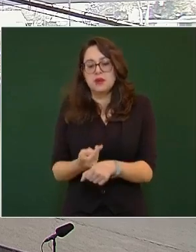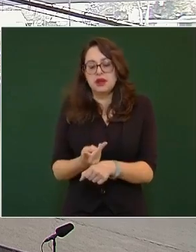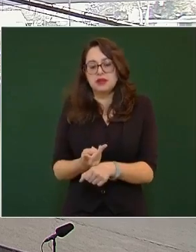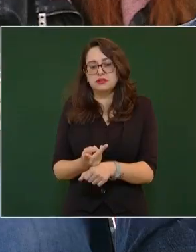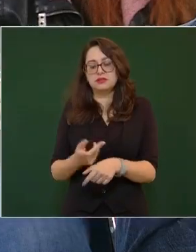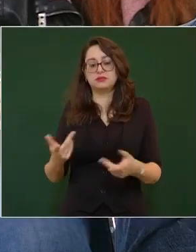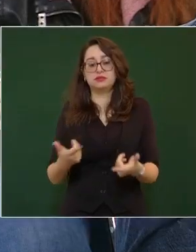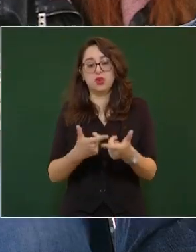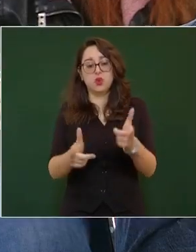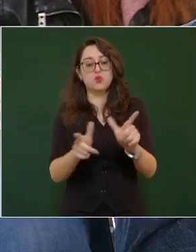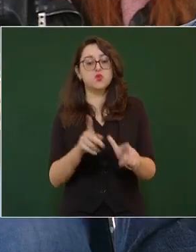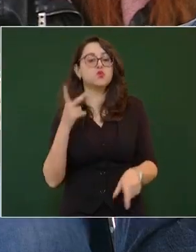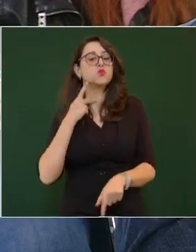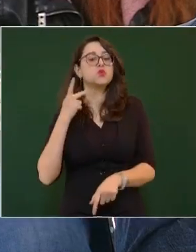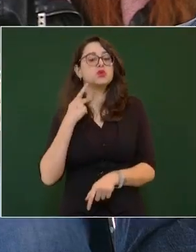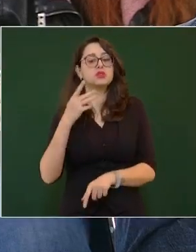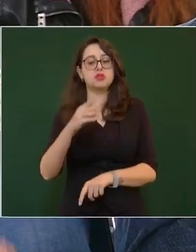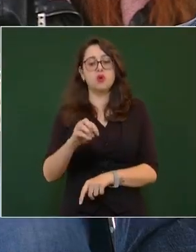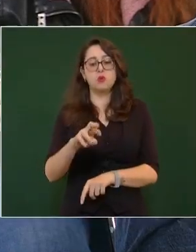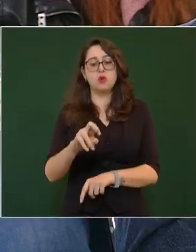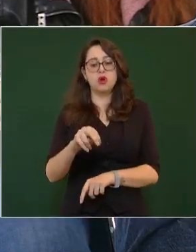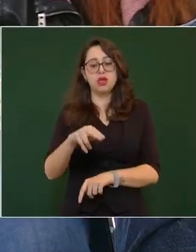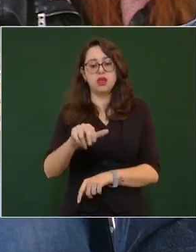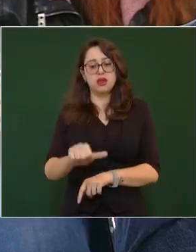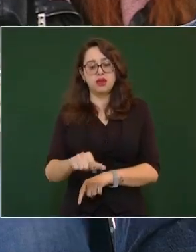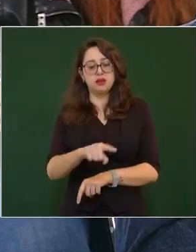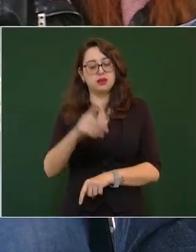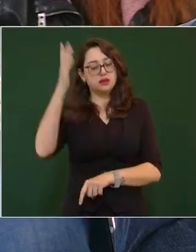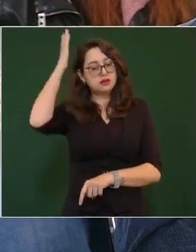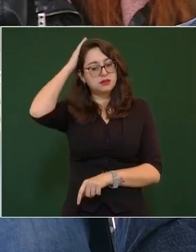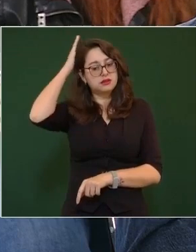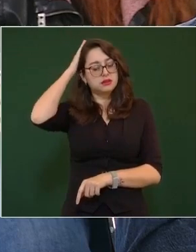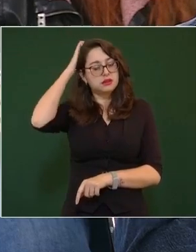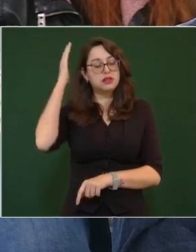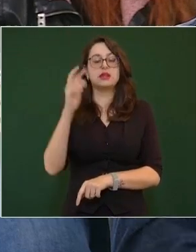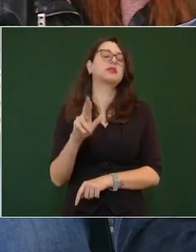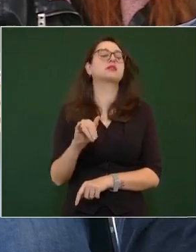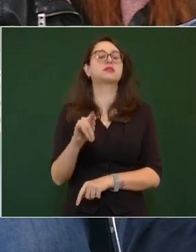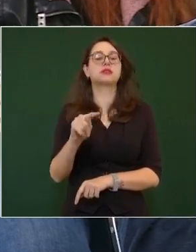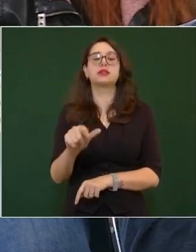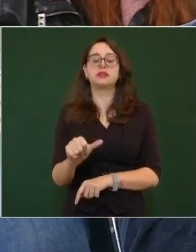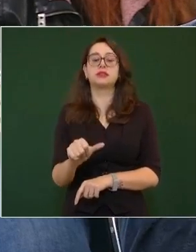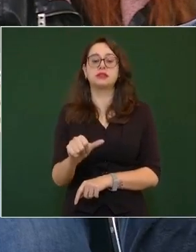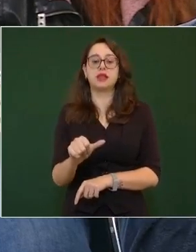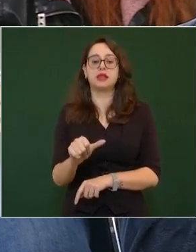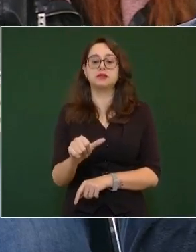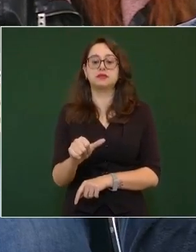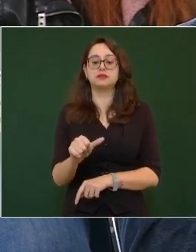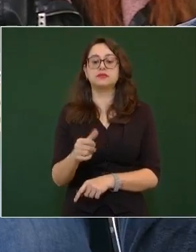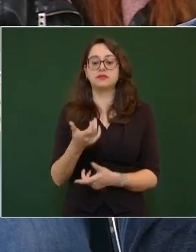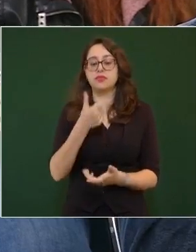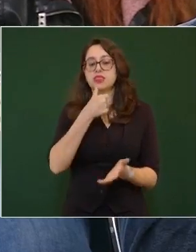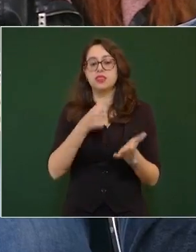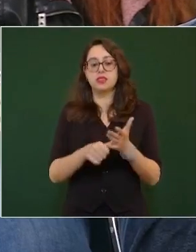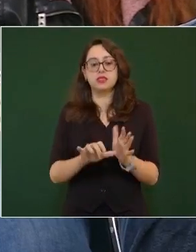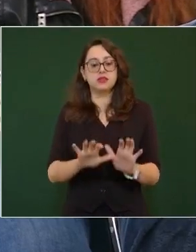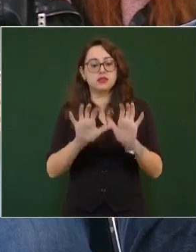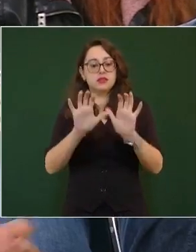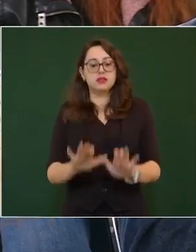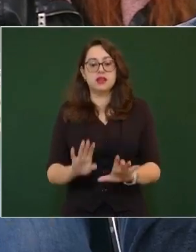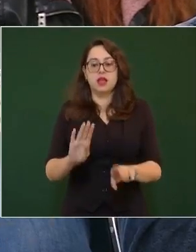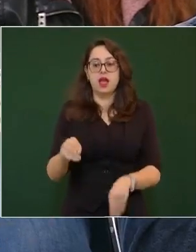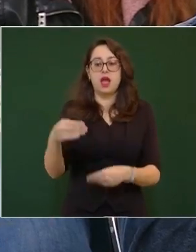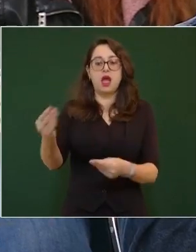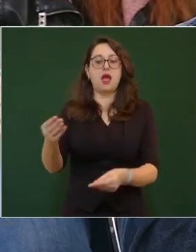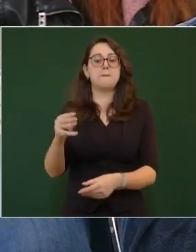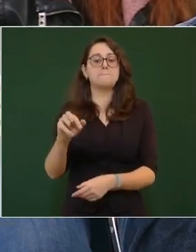Morena en San Luis Potosí, encabezada por Rita Ausalia, le mandaron un escrito a Mario Delgado